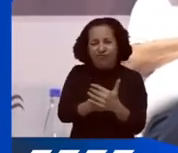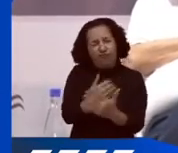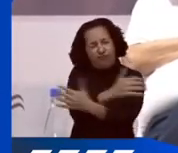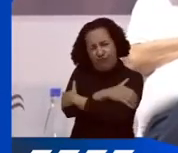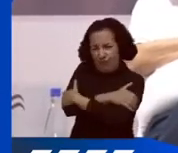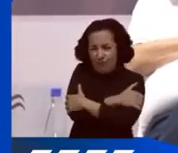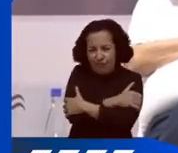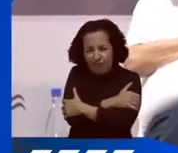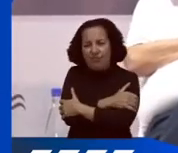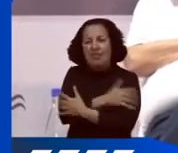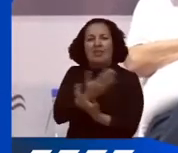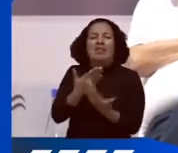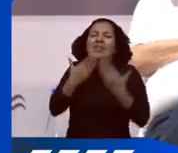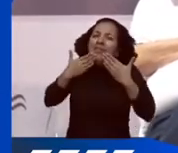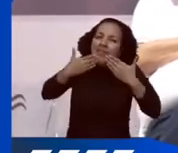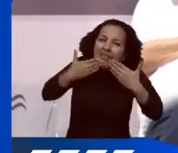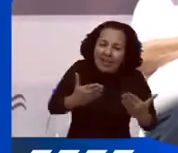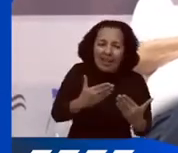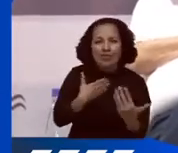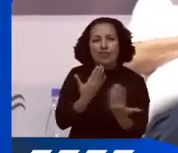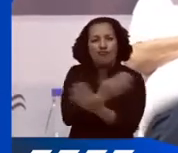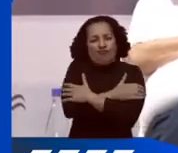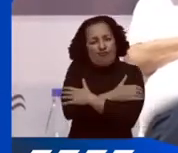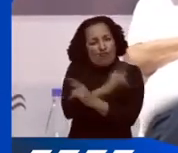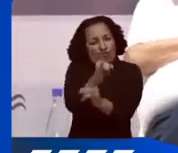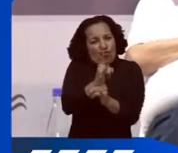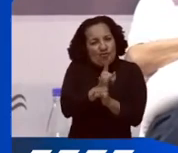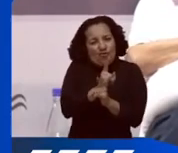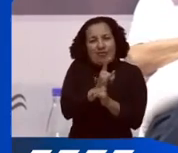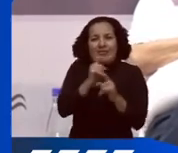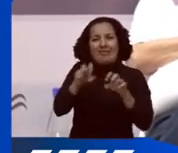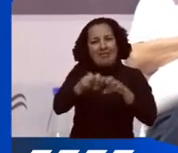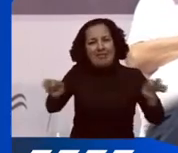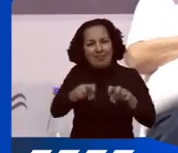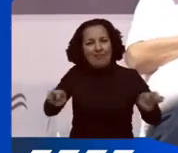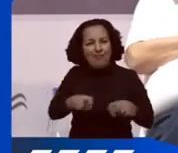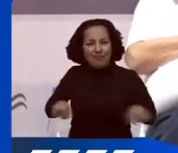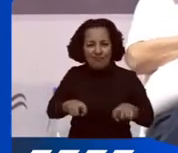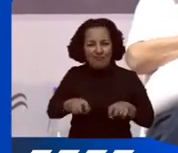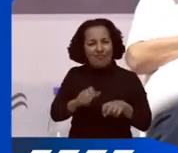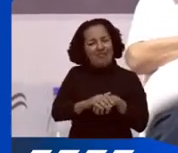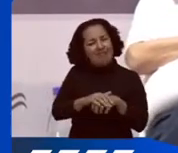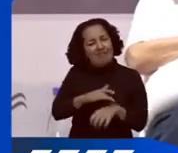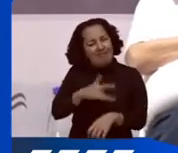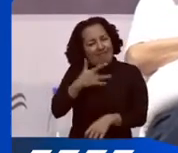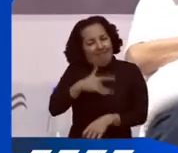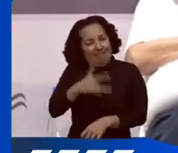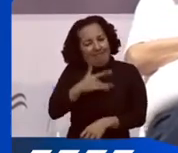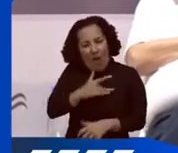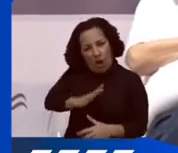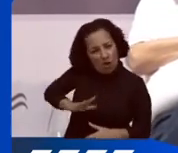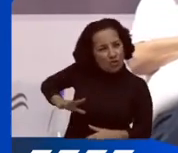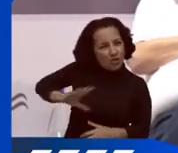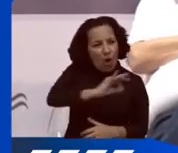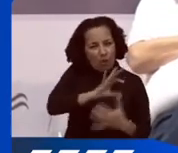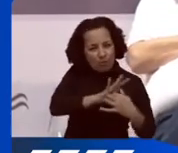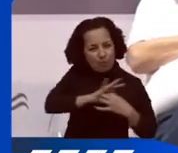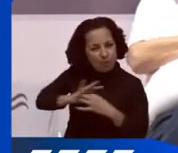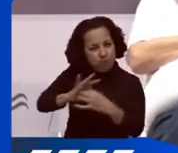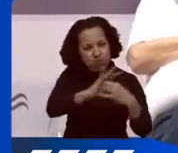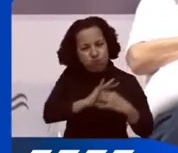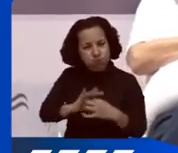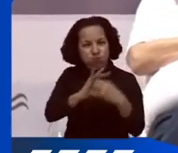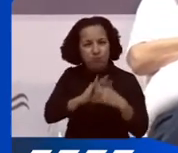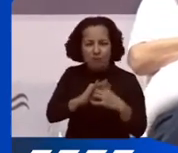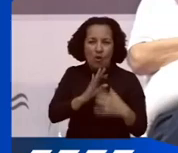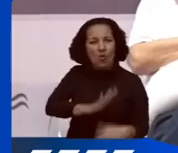abrazo, agradecerles el afecto que sentí cuando caminaba estas gradas y decirles entre todos, con ustedes, empezando